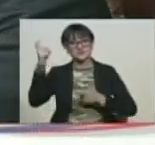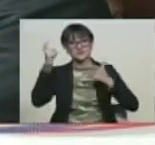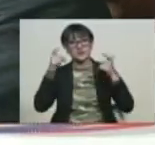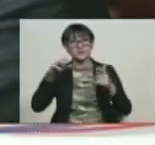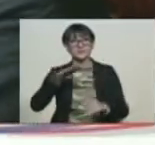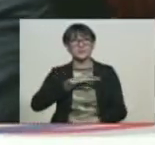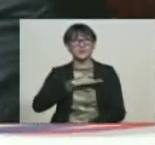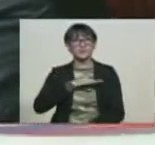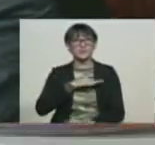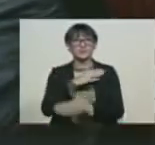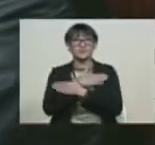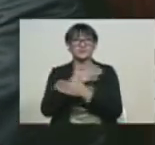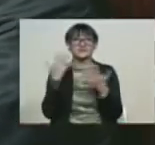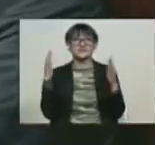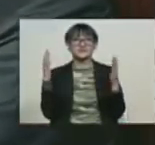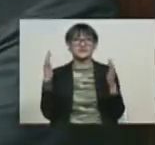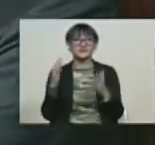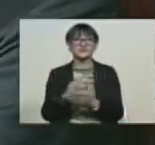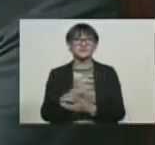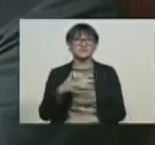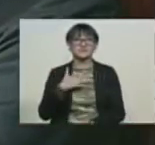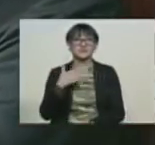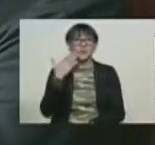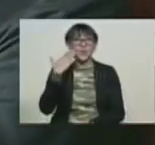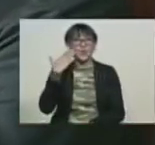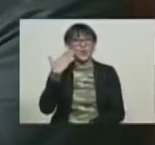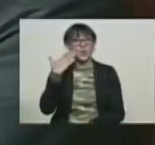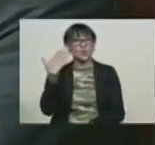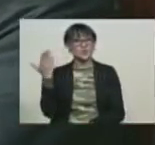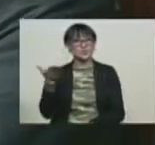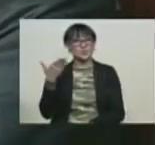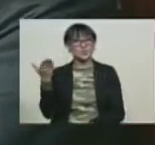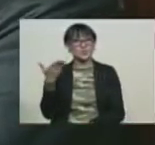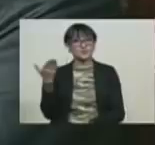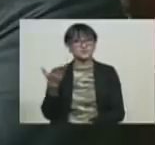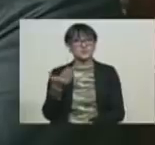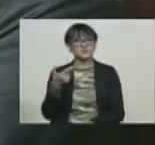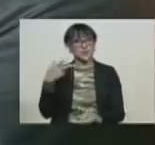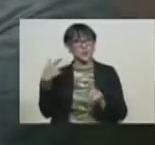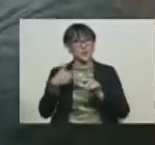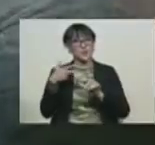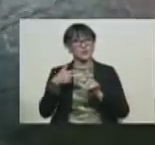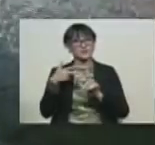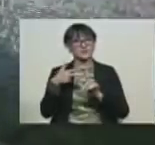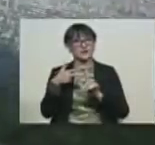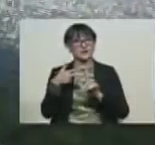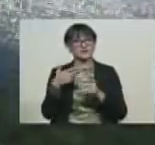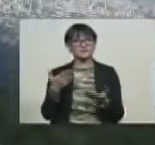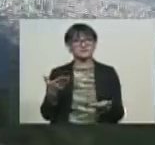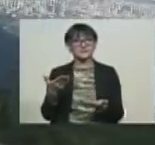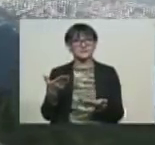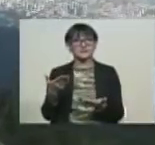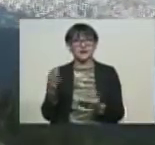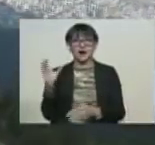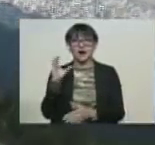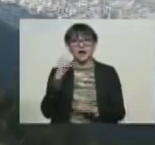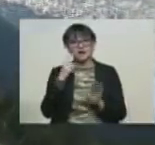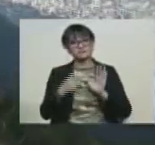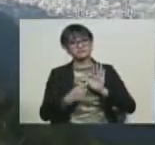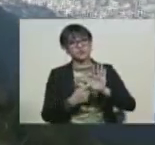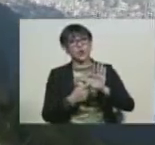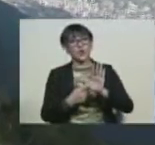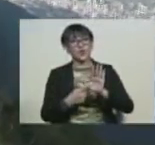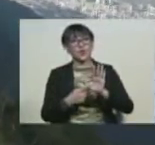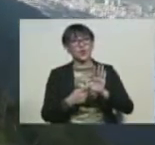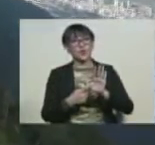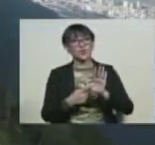Es así. Lo felicito. Es así. Me siento muy orgullosa porque este hotel es una referencia de Caracas y de Venezuela.